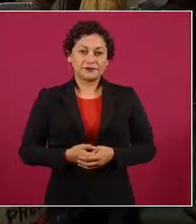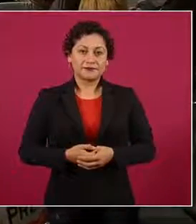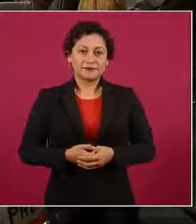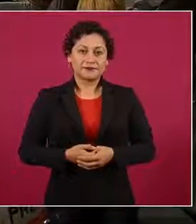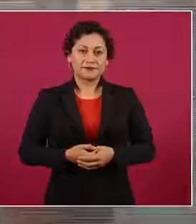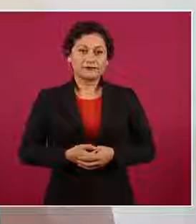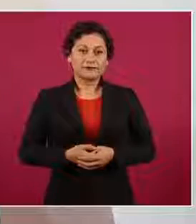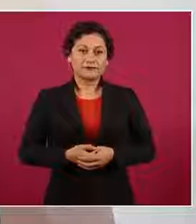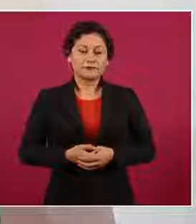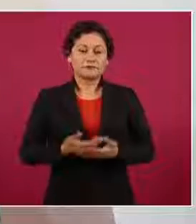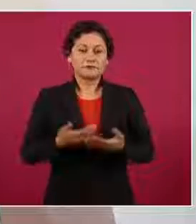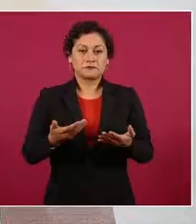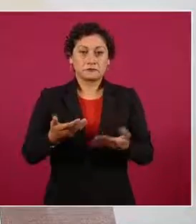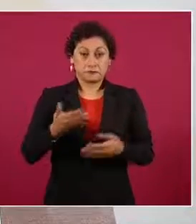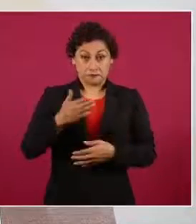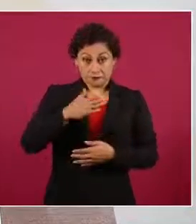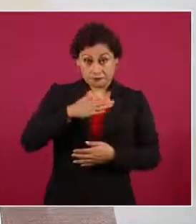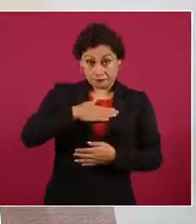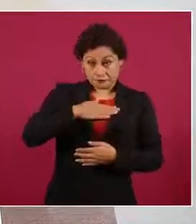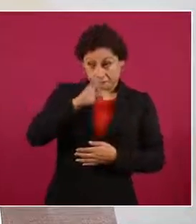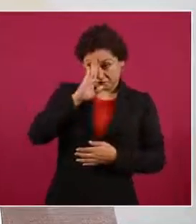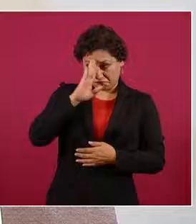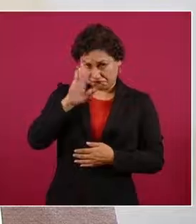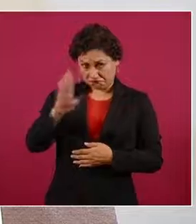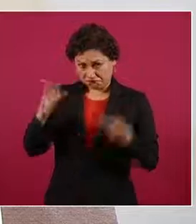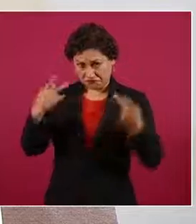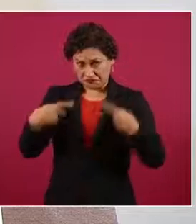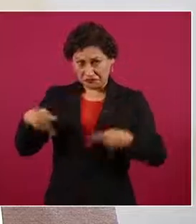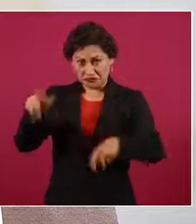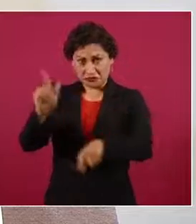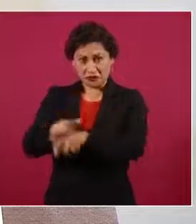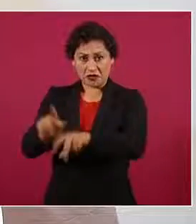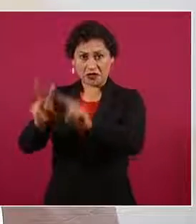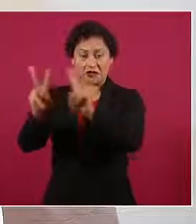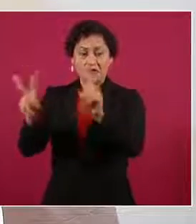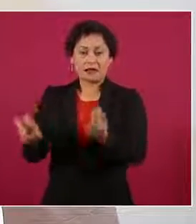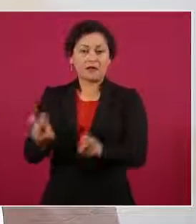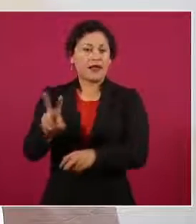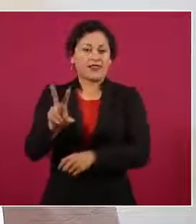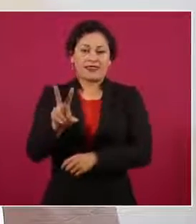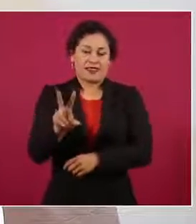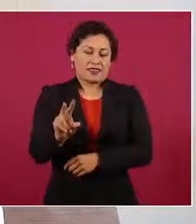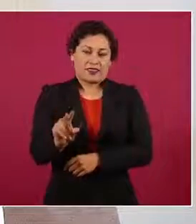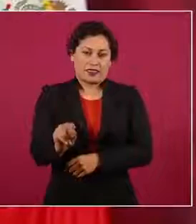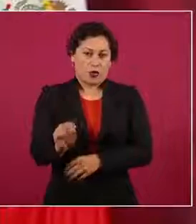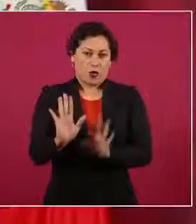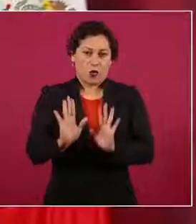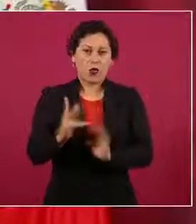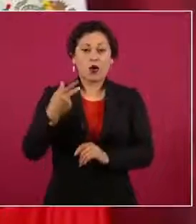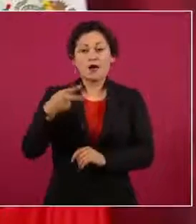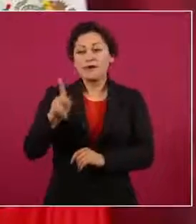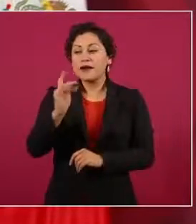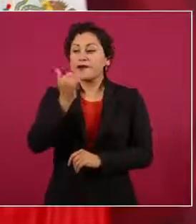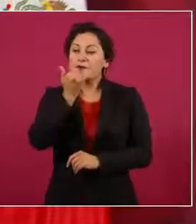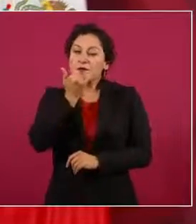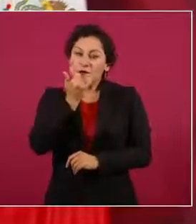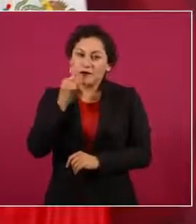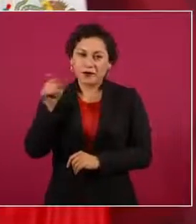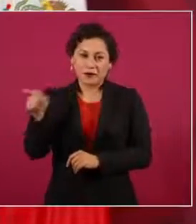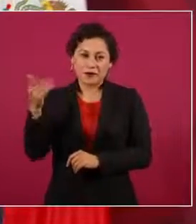Tampoco es nada personal, es que ya no se puede el doble discurso, decir, a ver, el tren no quiero